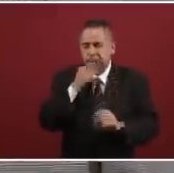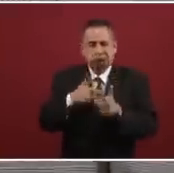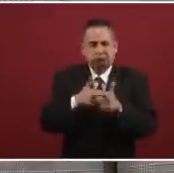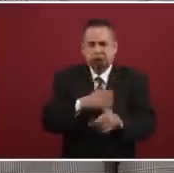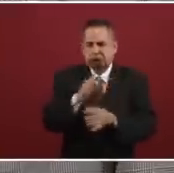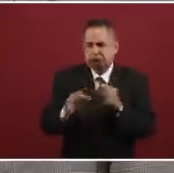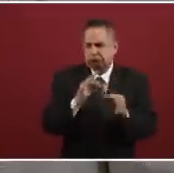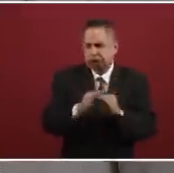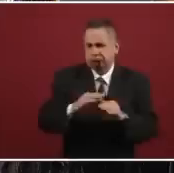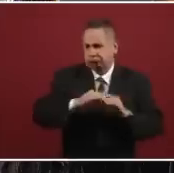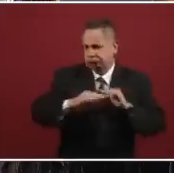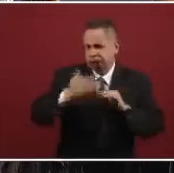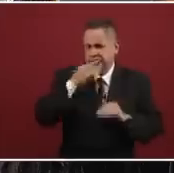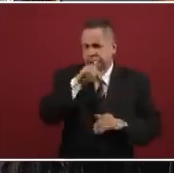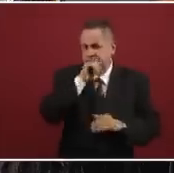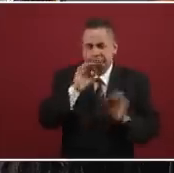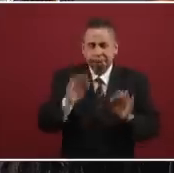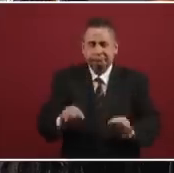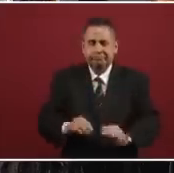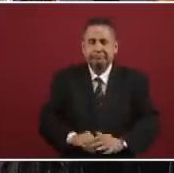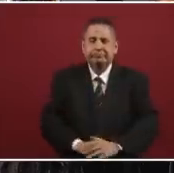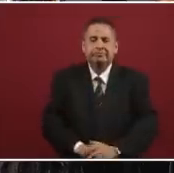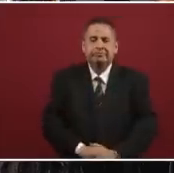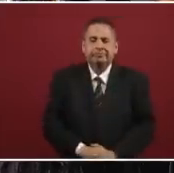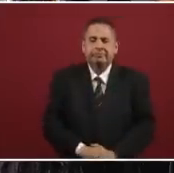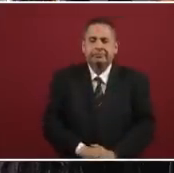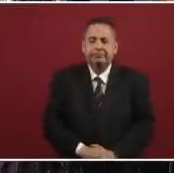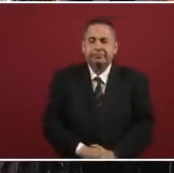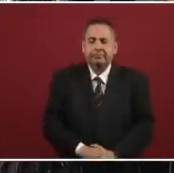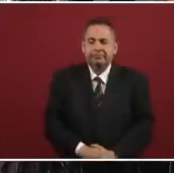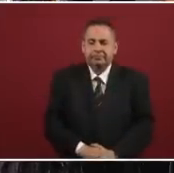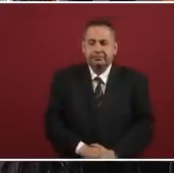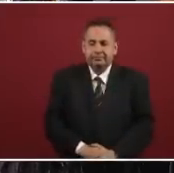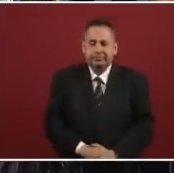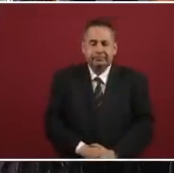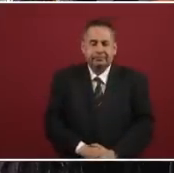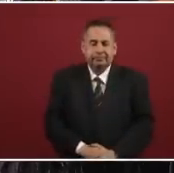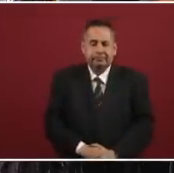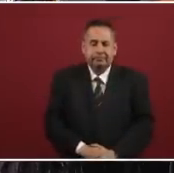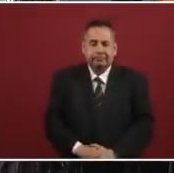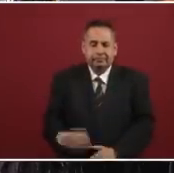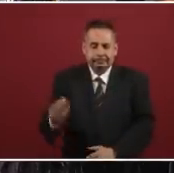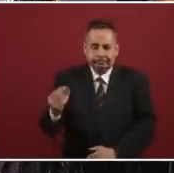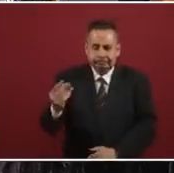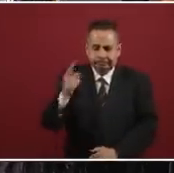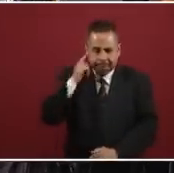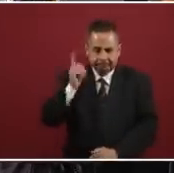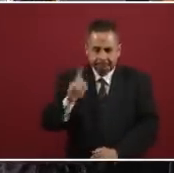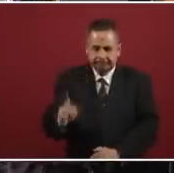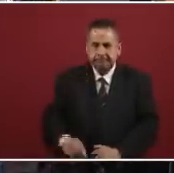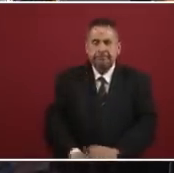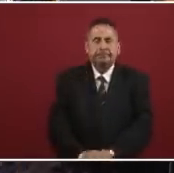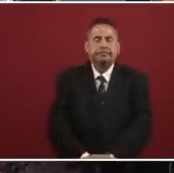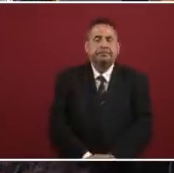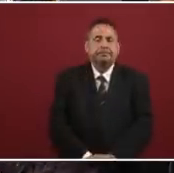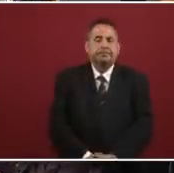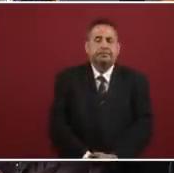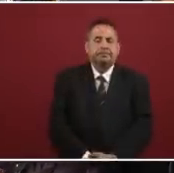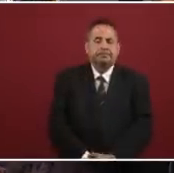condiciones en el caso del pollo. Si puedes. En algunos mercados se está ofertando el pollo por lo